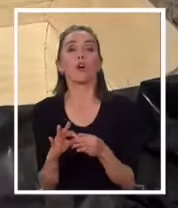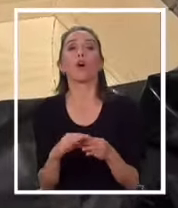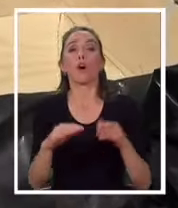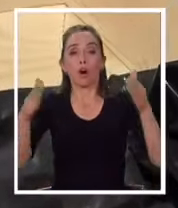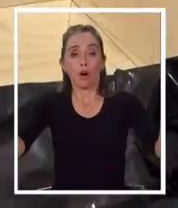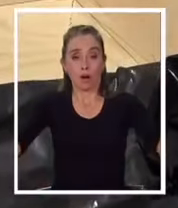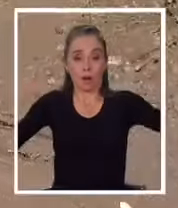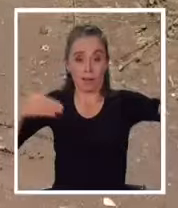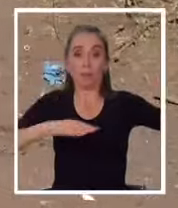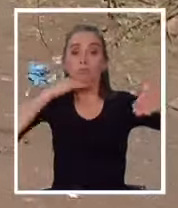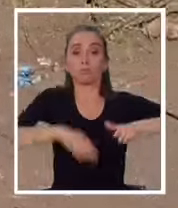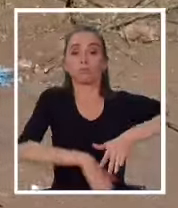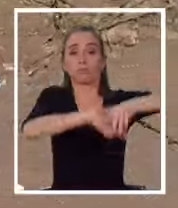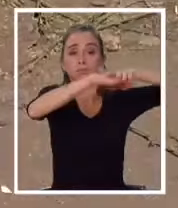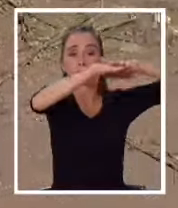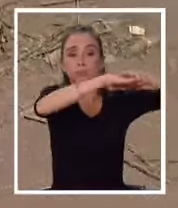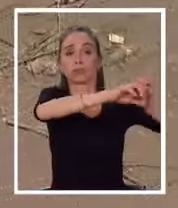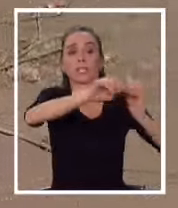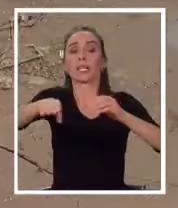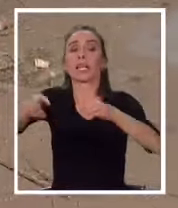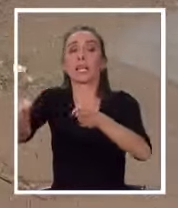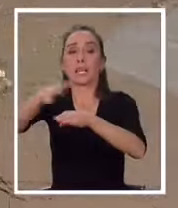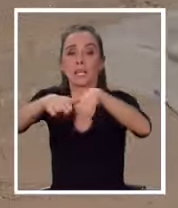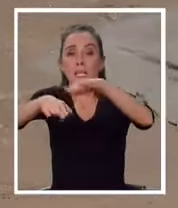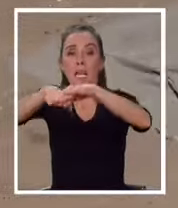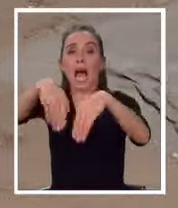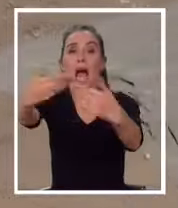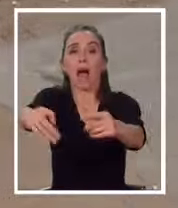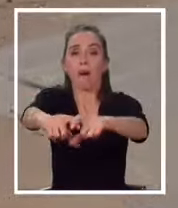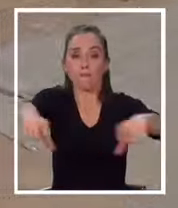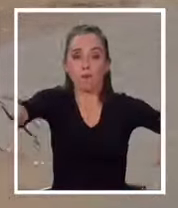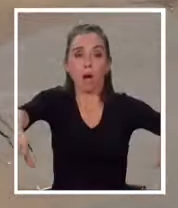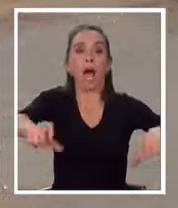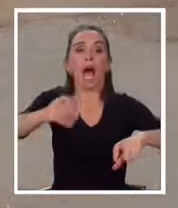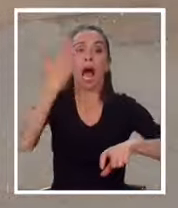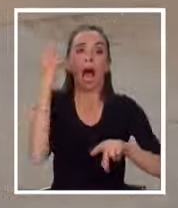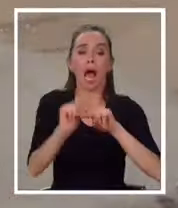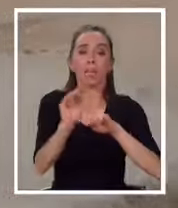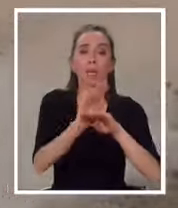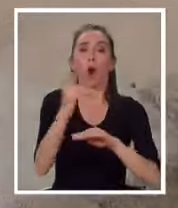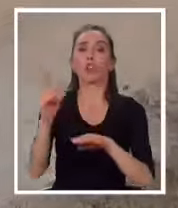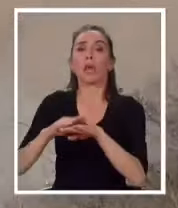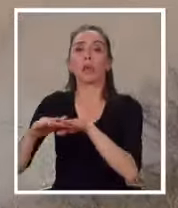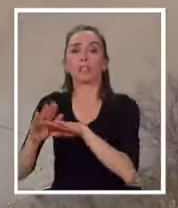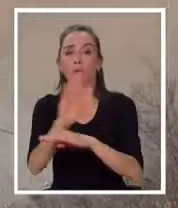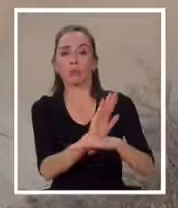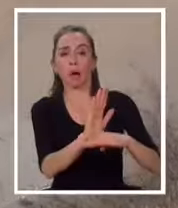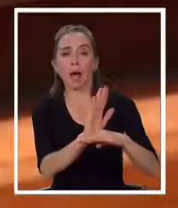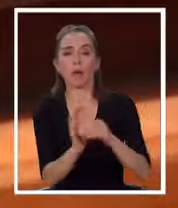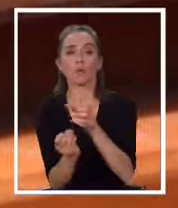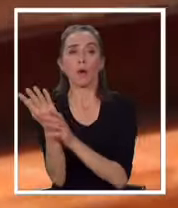urnas desechadas quedan en pleno patio, algunas antiguas y otras recién desocupadas. Hay dos que llaman la